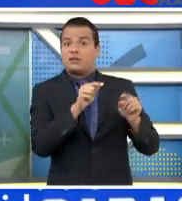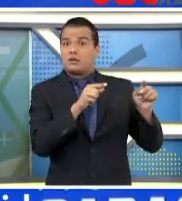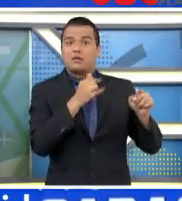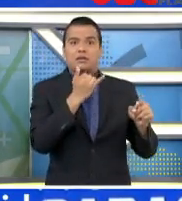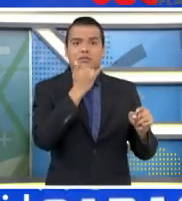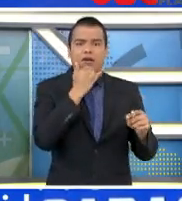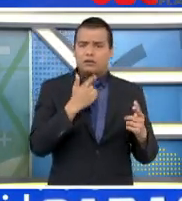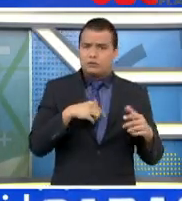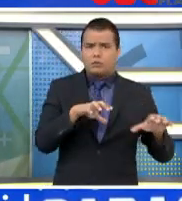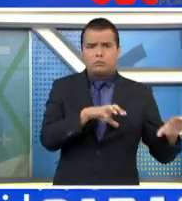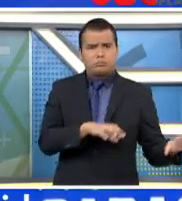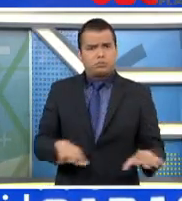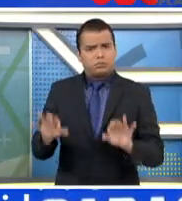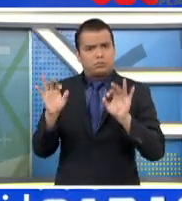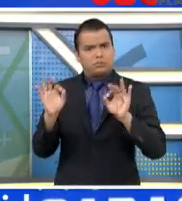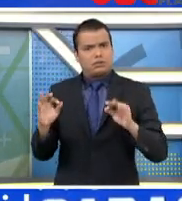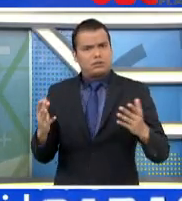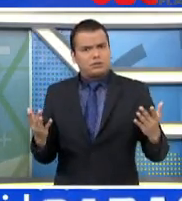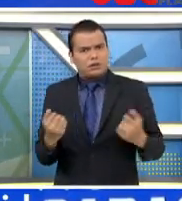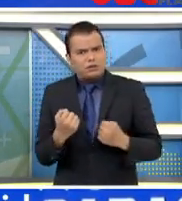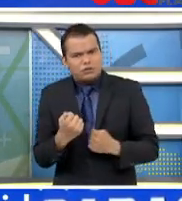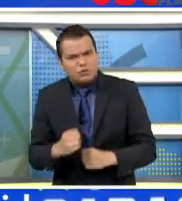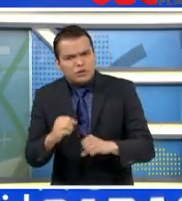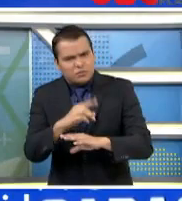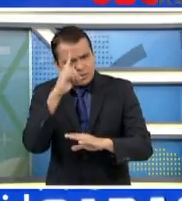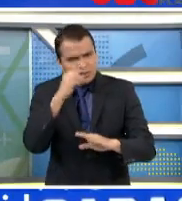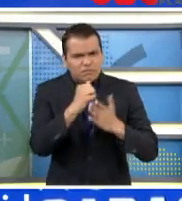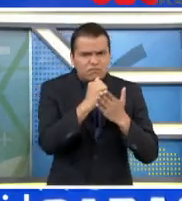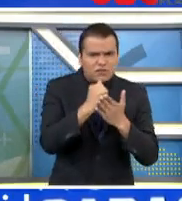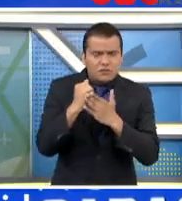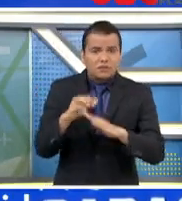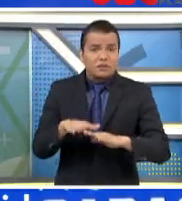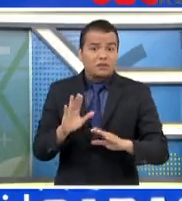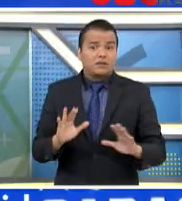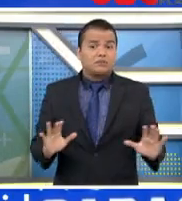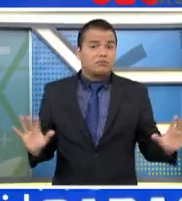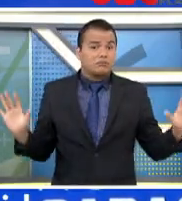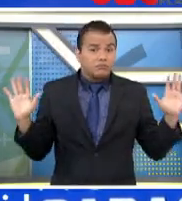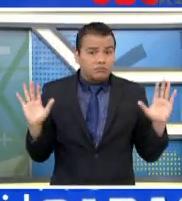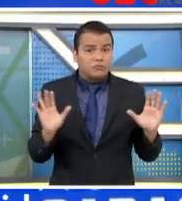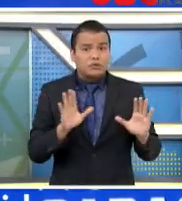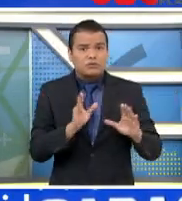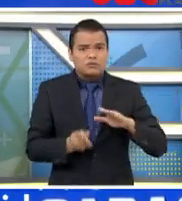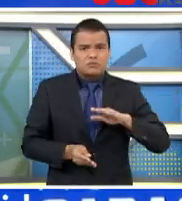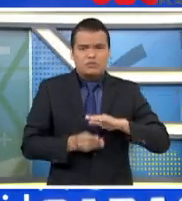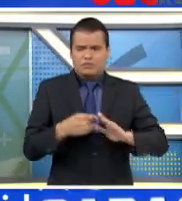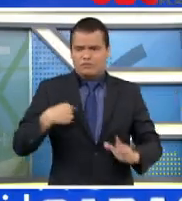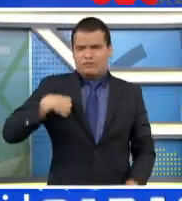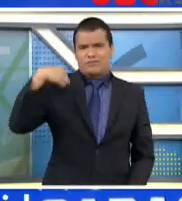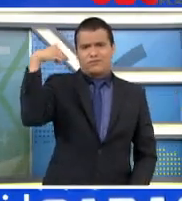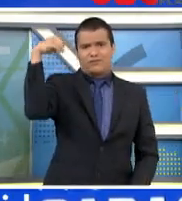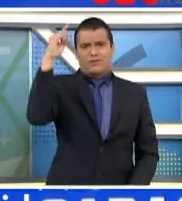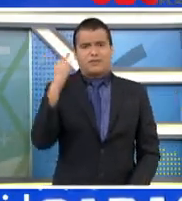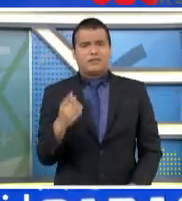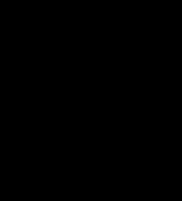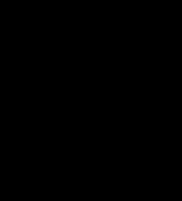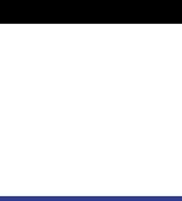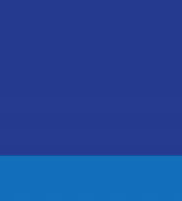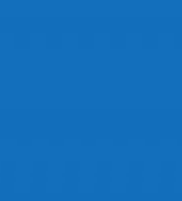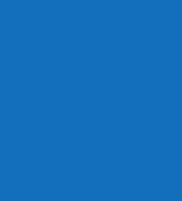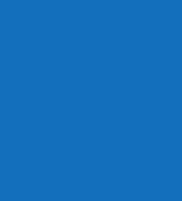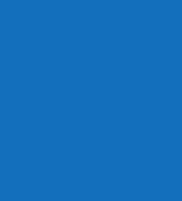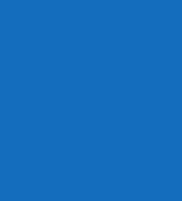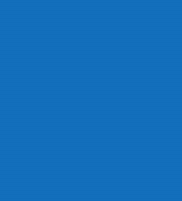hecho las cosas bien, las ha hecho con espíritu y con muchísimo trabajo? No formo parte de actividades corruptas, todo el pueblo de Cali lo sabe.